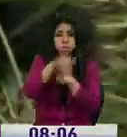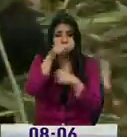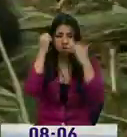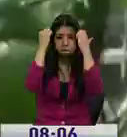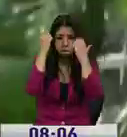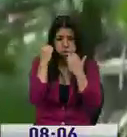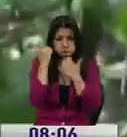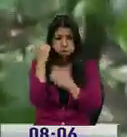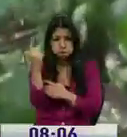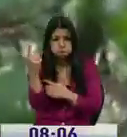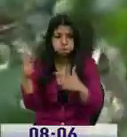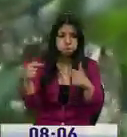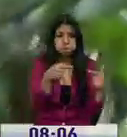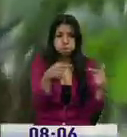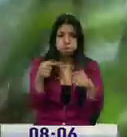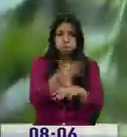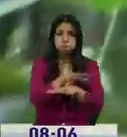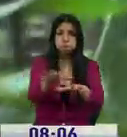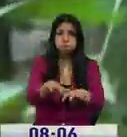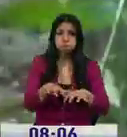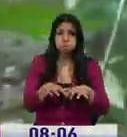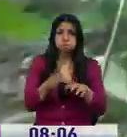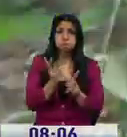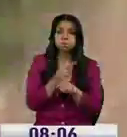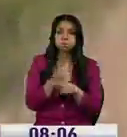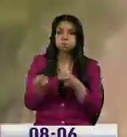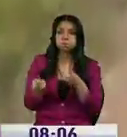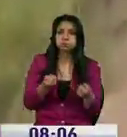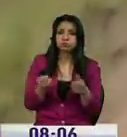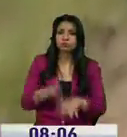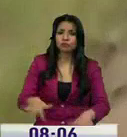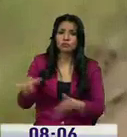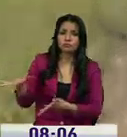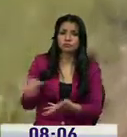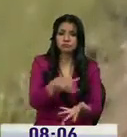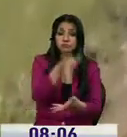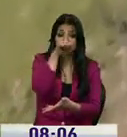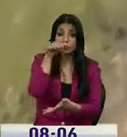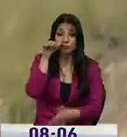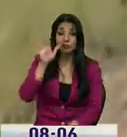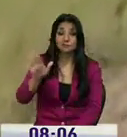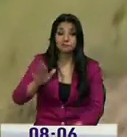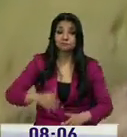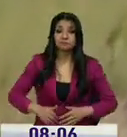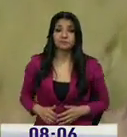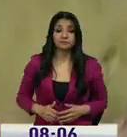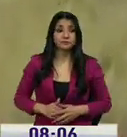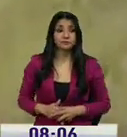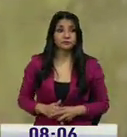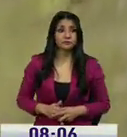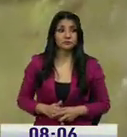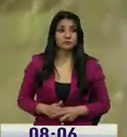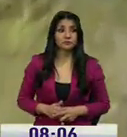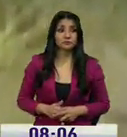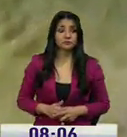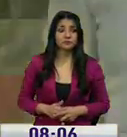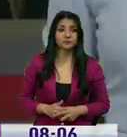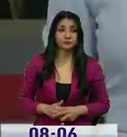que se disputan sembríos, producción y control de rutas de los cargamentos de droga. En Quito informó Iván